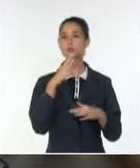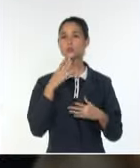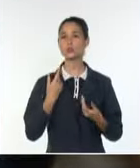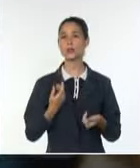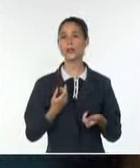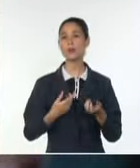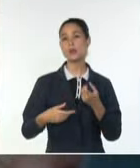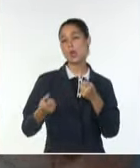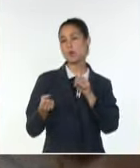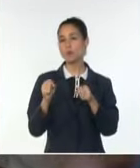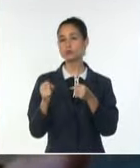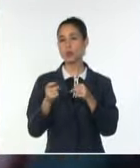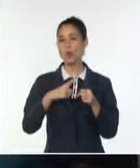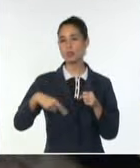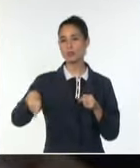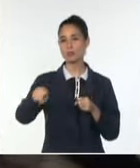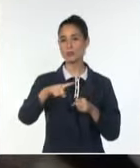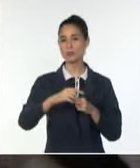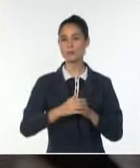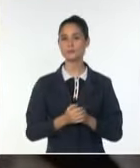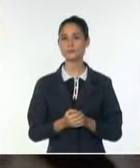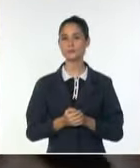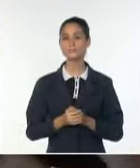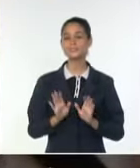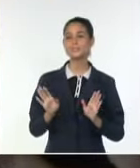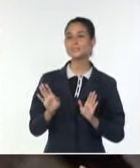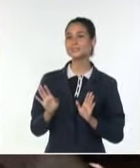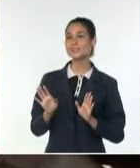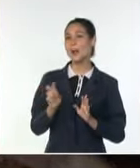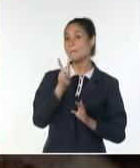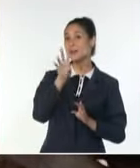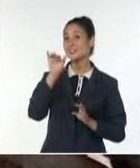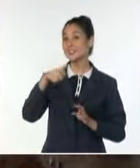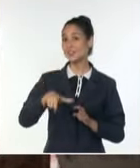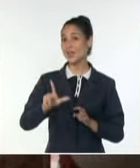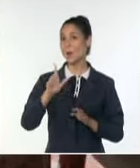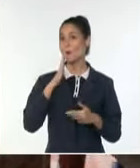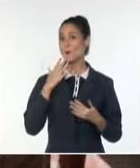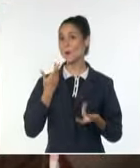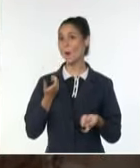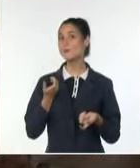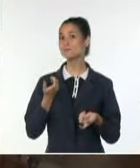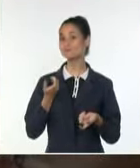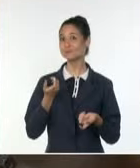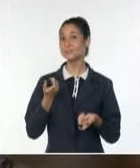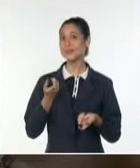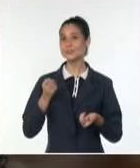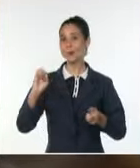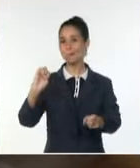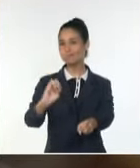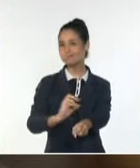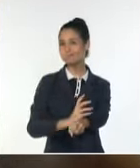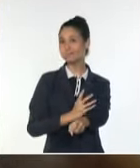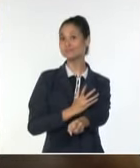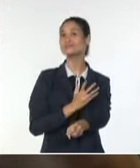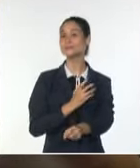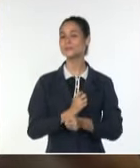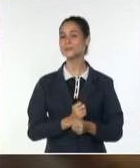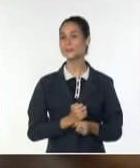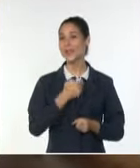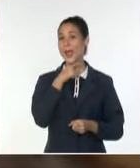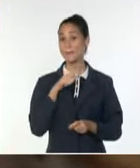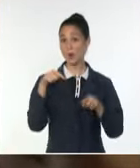el mismo el presidente aquí V 2 Bueno yo creo que eso es una satisfacción muy grande pori varios motivos primero esta